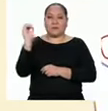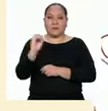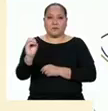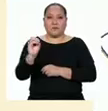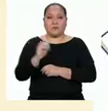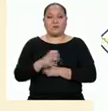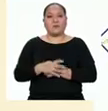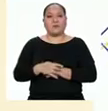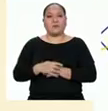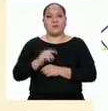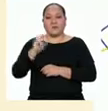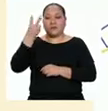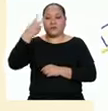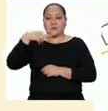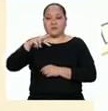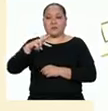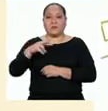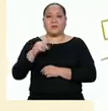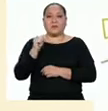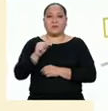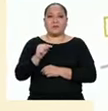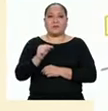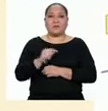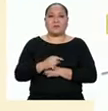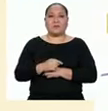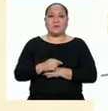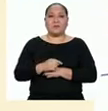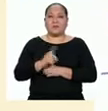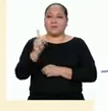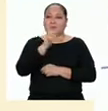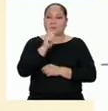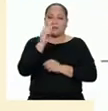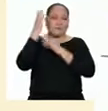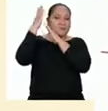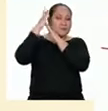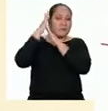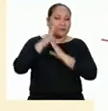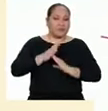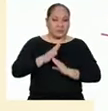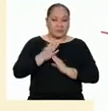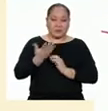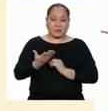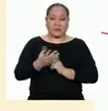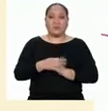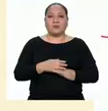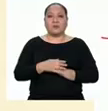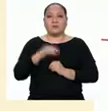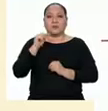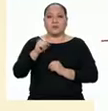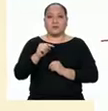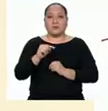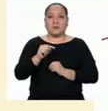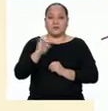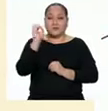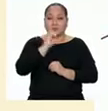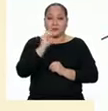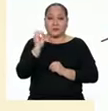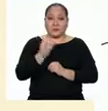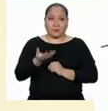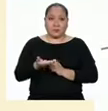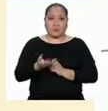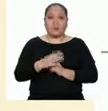67%. Para el segundo valor de la variable no he sido discriminado o discriminada, la frecuencia